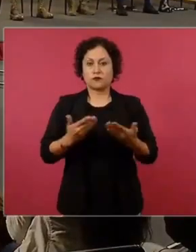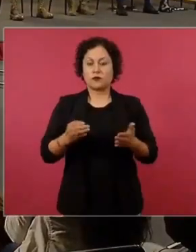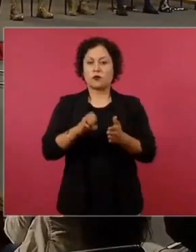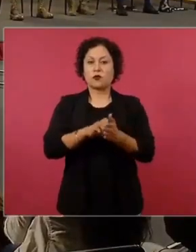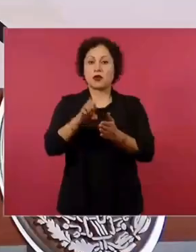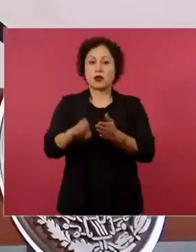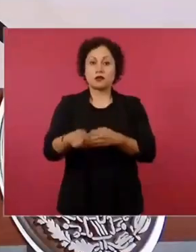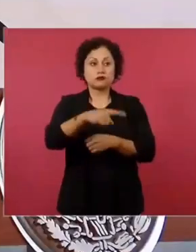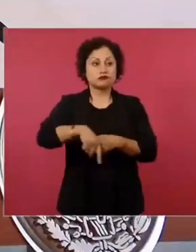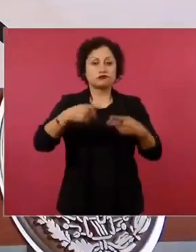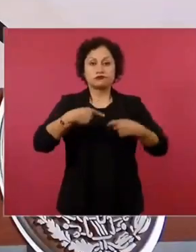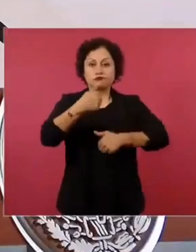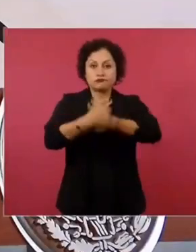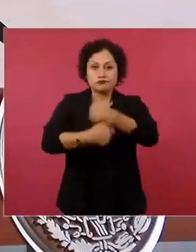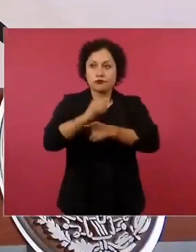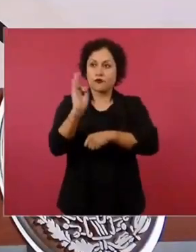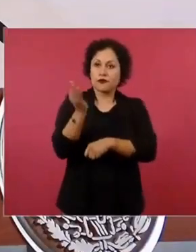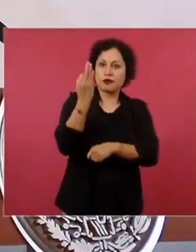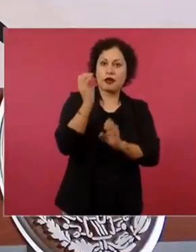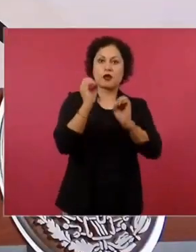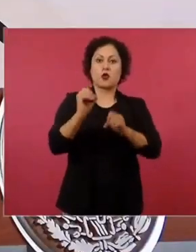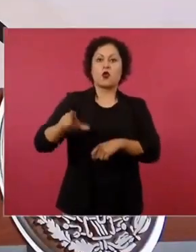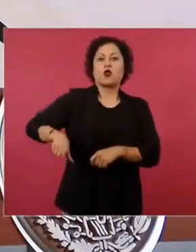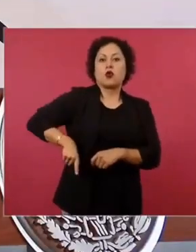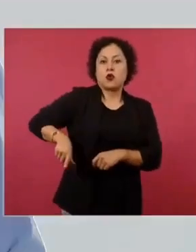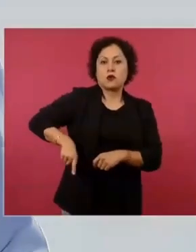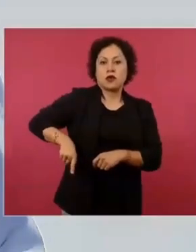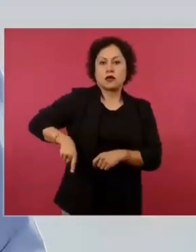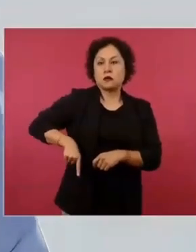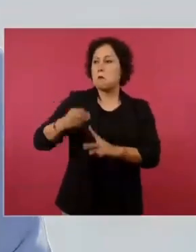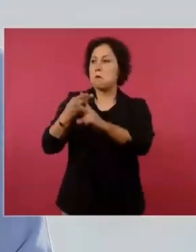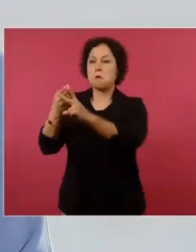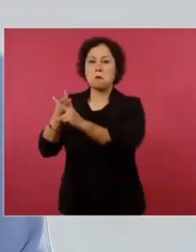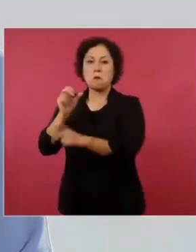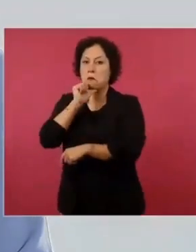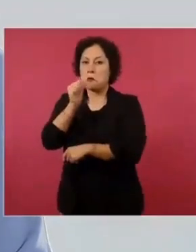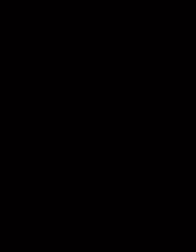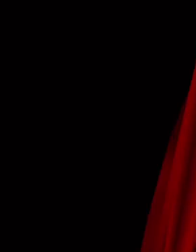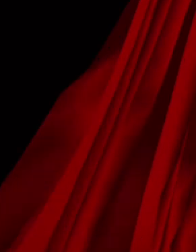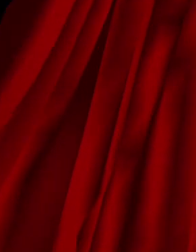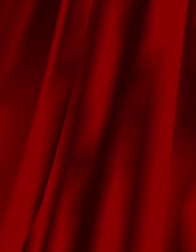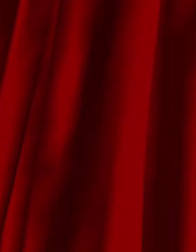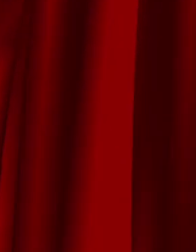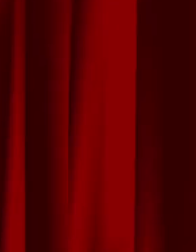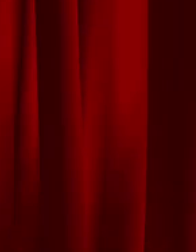elección federal ni a gubernaturas, como lamentablemente sí ocurrió en otras administraciones.